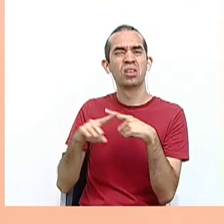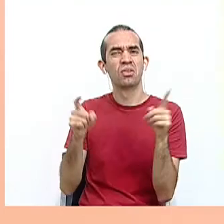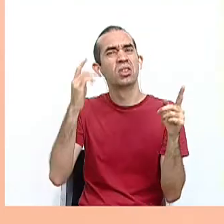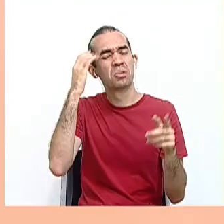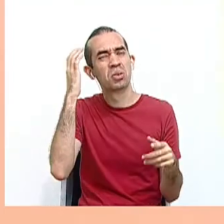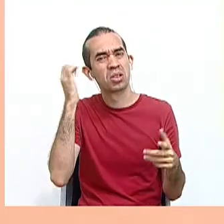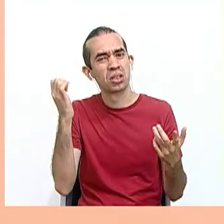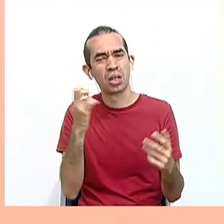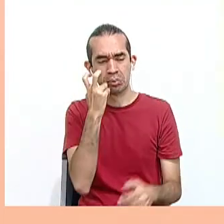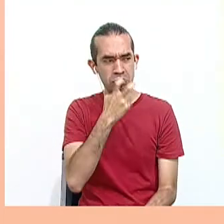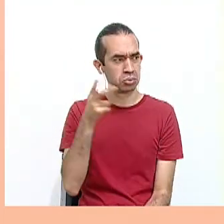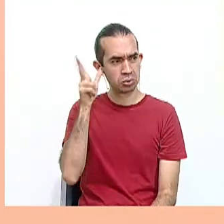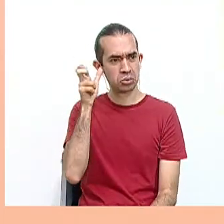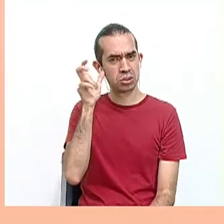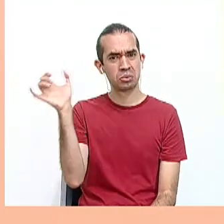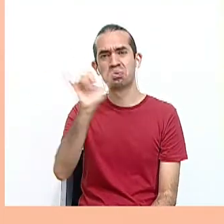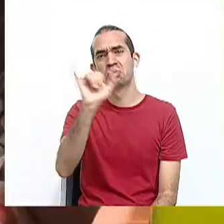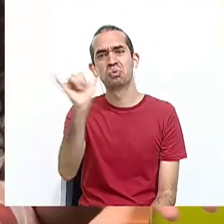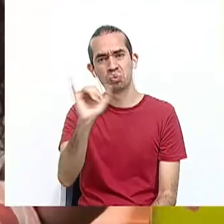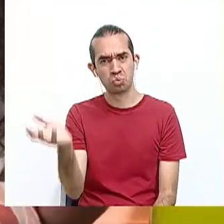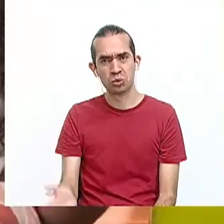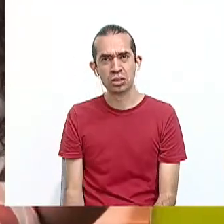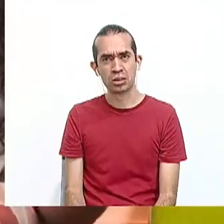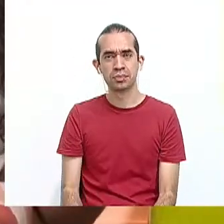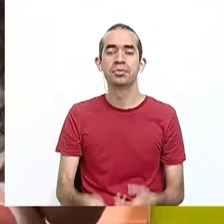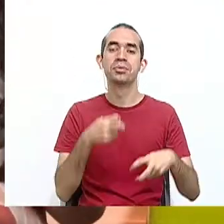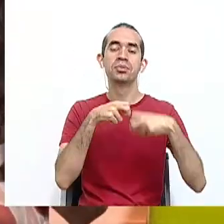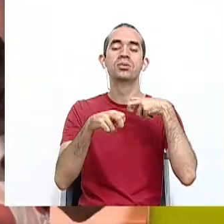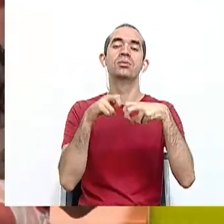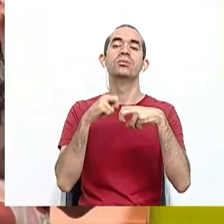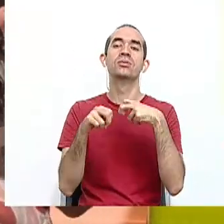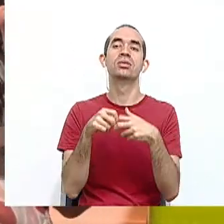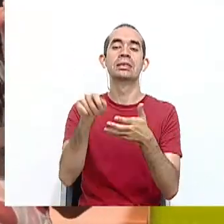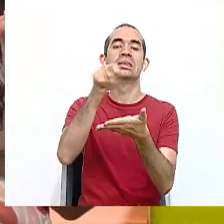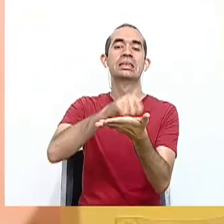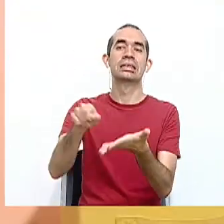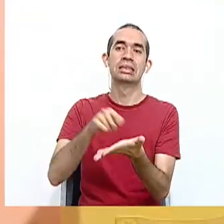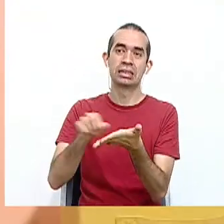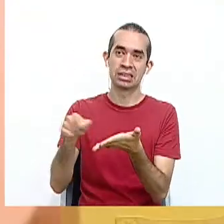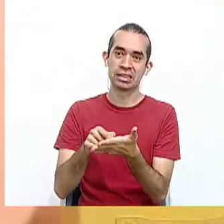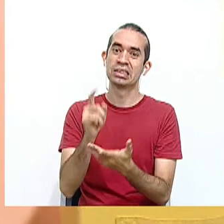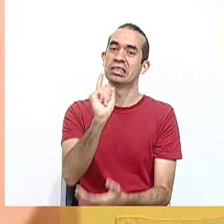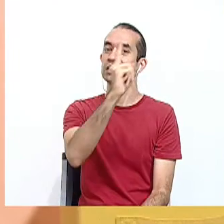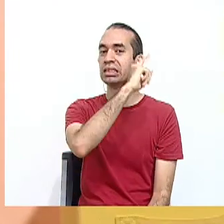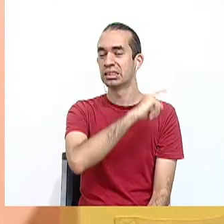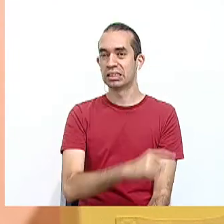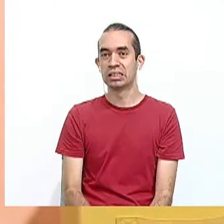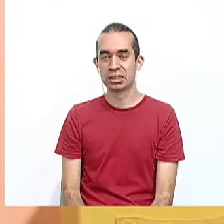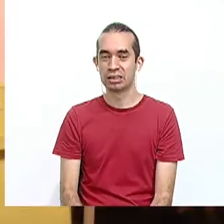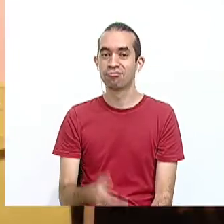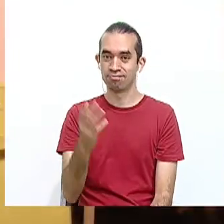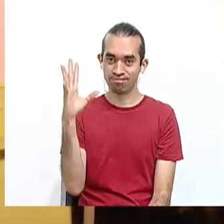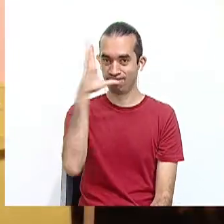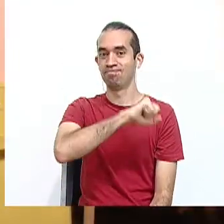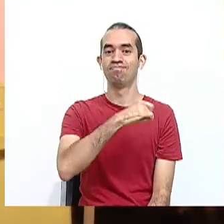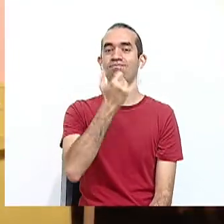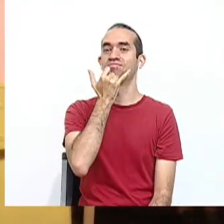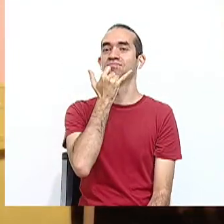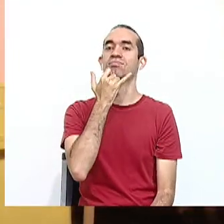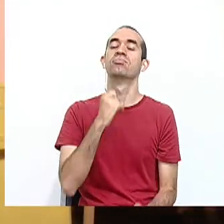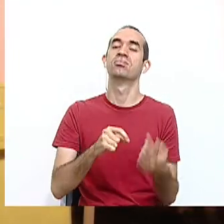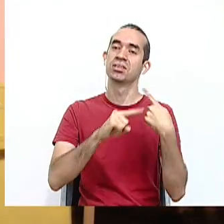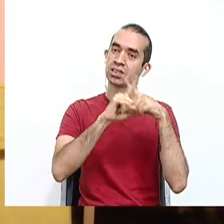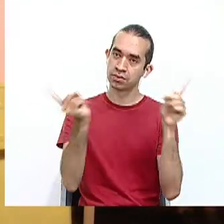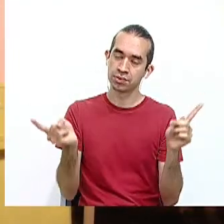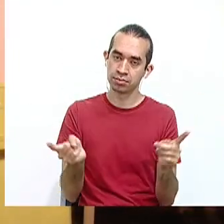Cuando una habla se escuchan muy parecido. El problema está cuando tenemos que escribirlo. Ahí sí que se nota el error, ya que hay gran